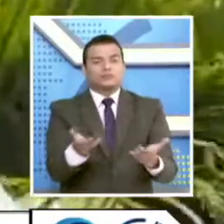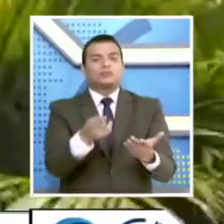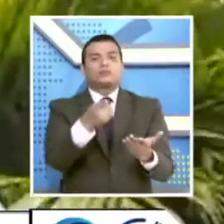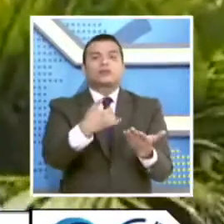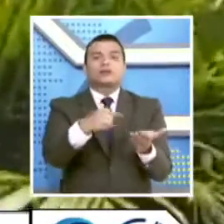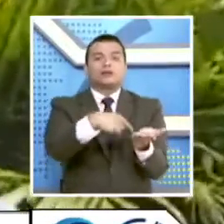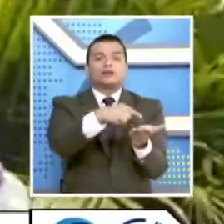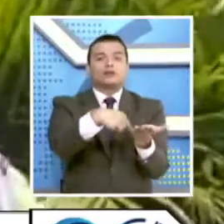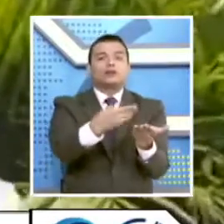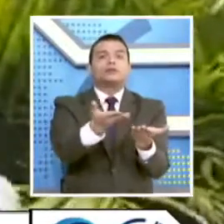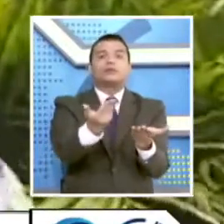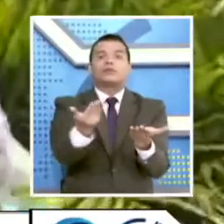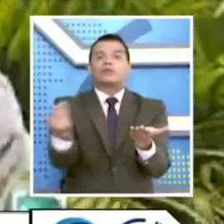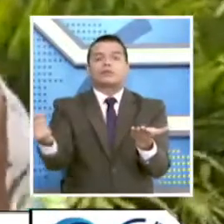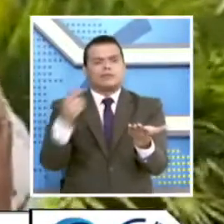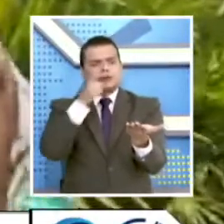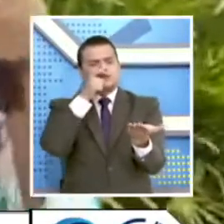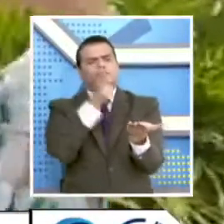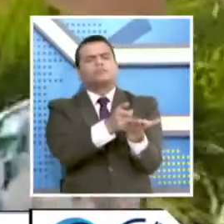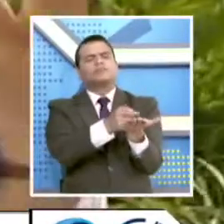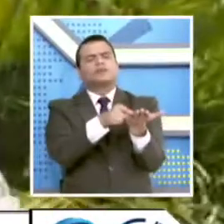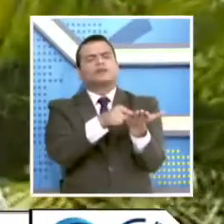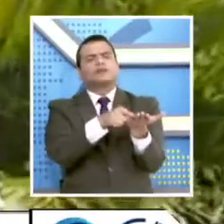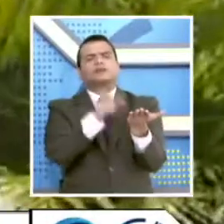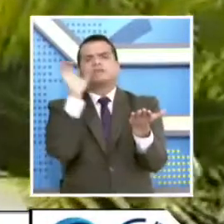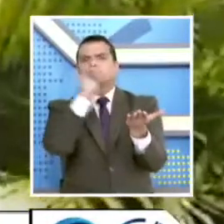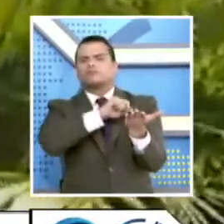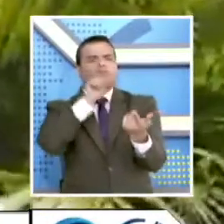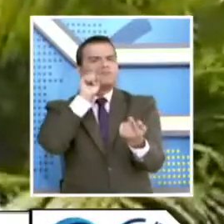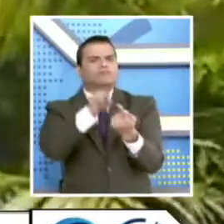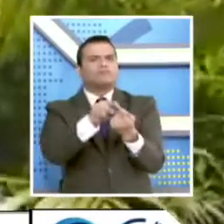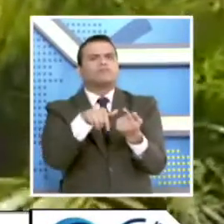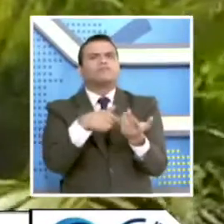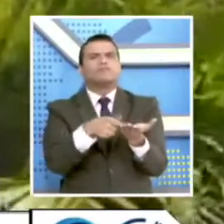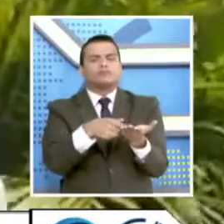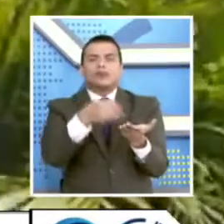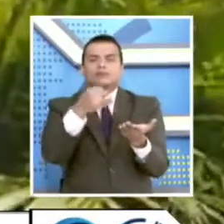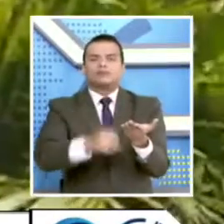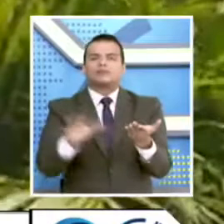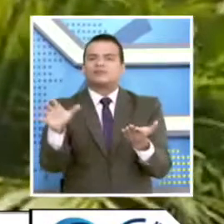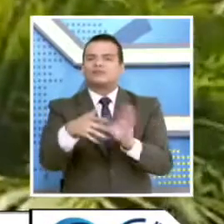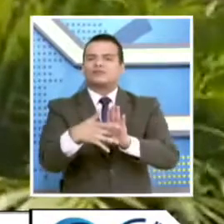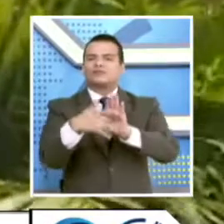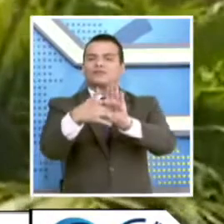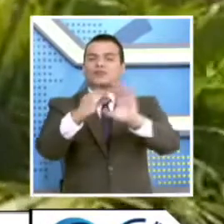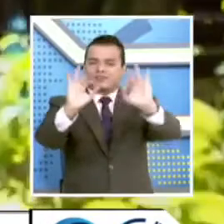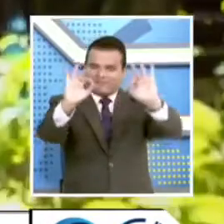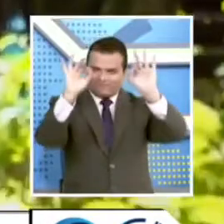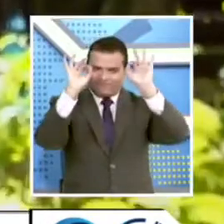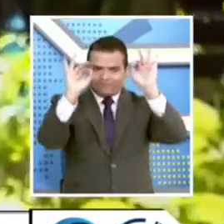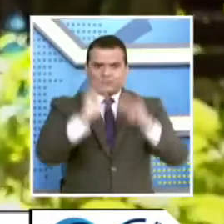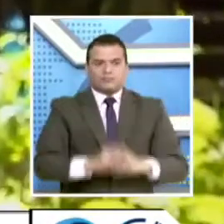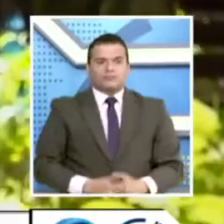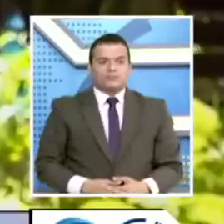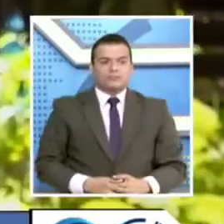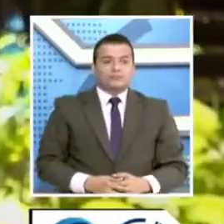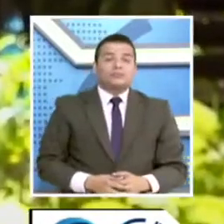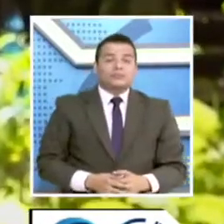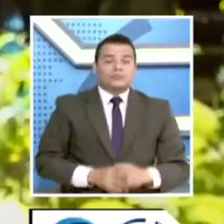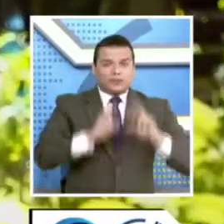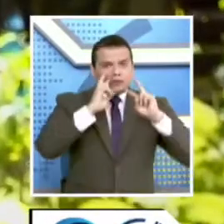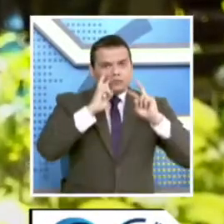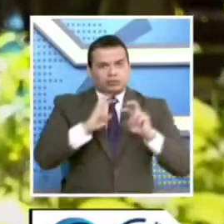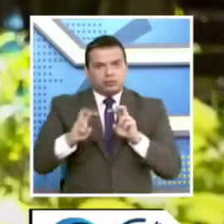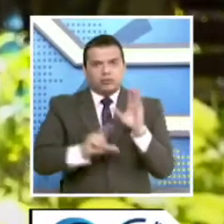contrato con lupa para garantizar esa confianza que la ciudadanía merece. Recordemos que a estas